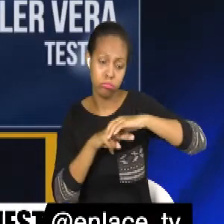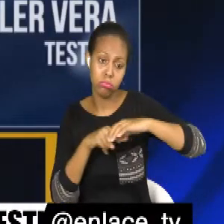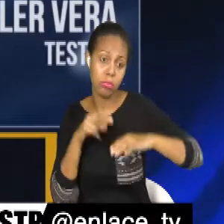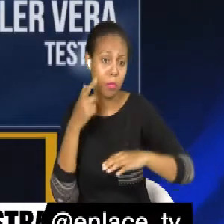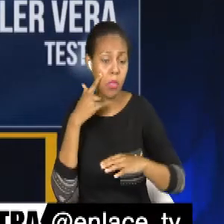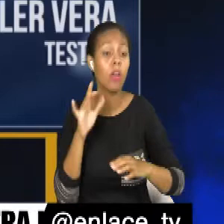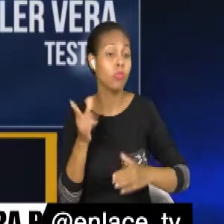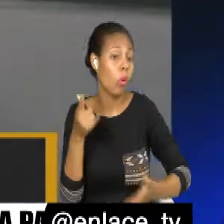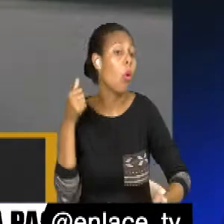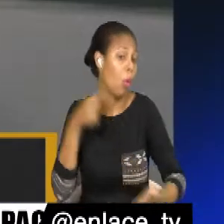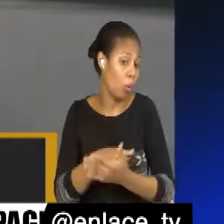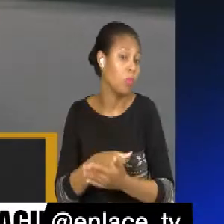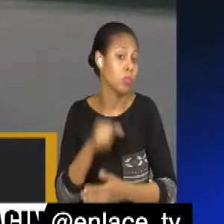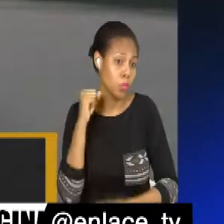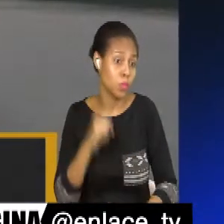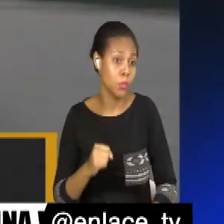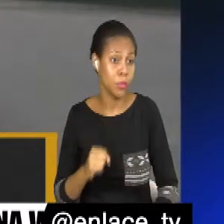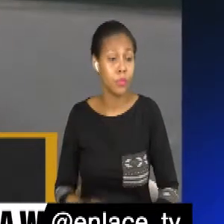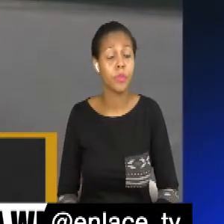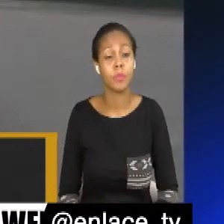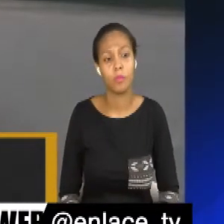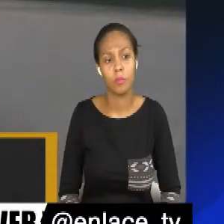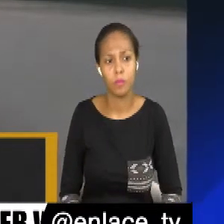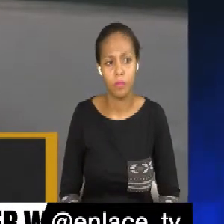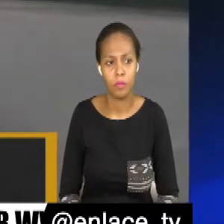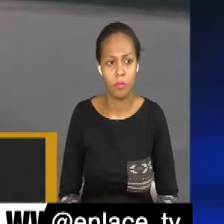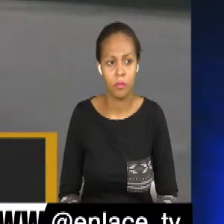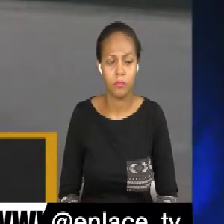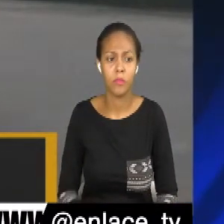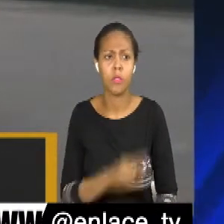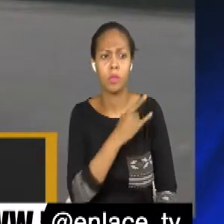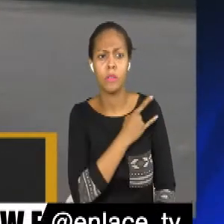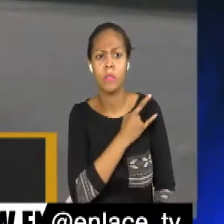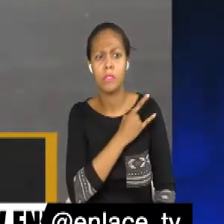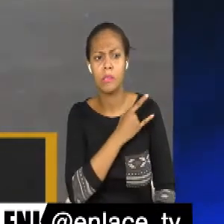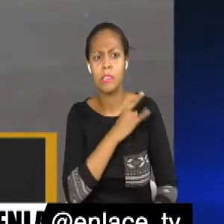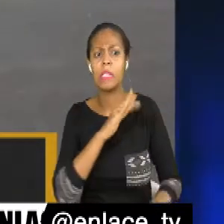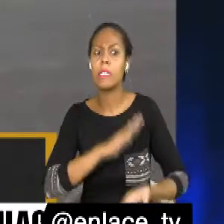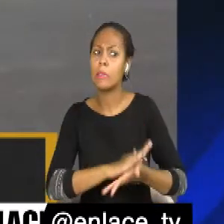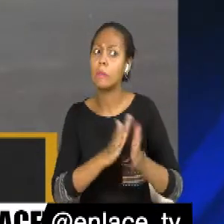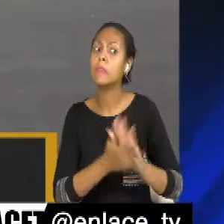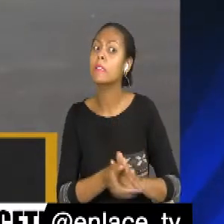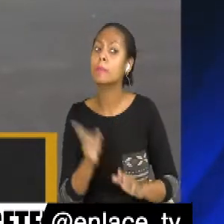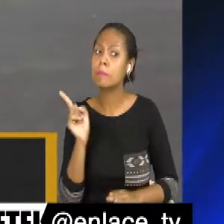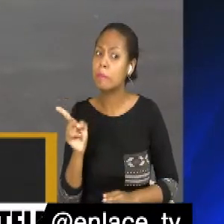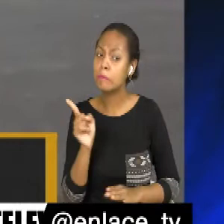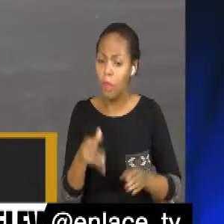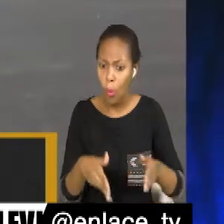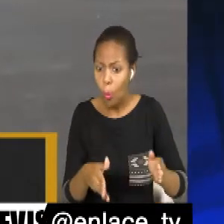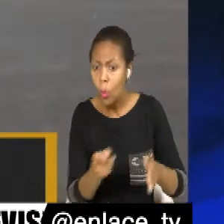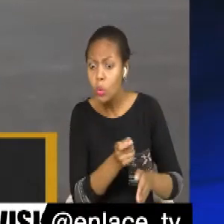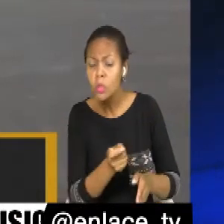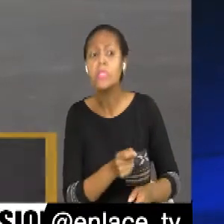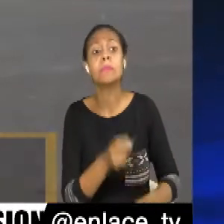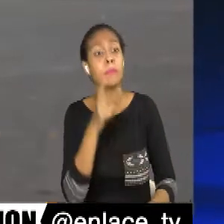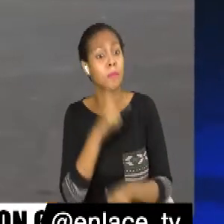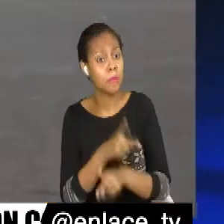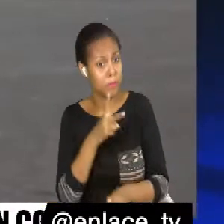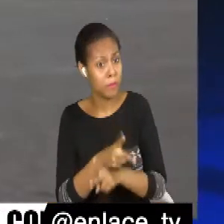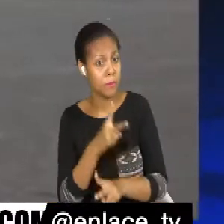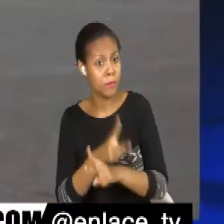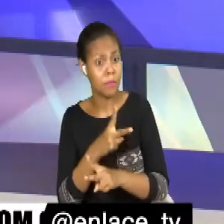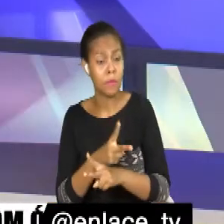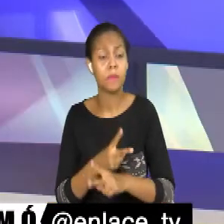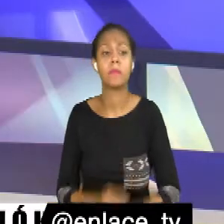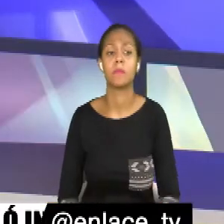golpe siempre fue grande. Sigue siendo este sector de la Universidad de La Paz un sitio de alta peligrosidad en la autopista que de Barranca Bermeja conduce a Bucaramanga.